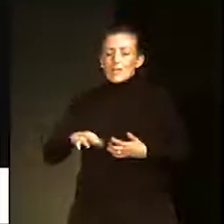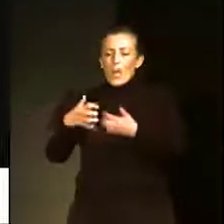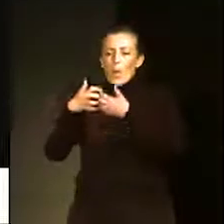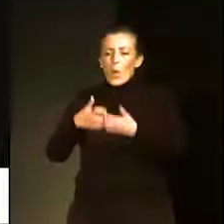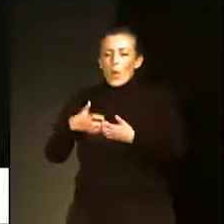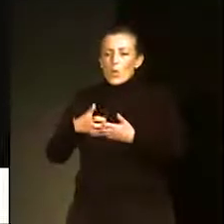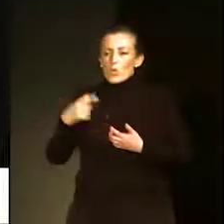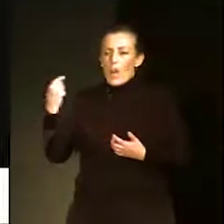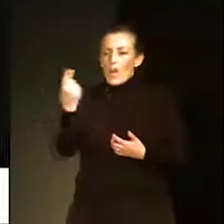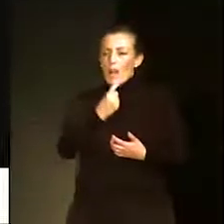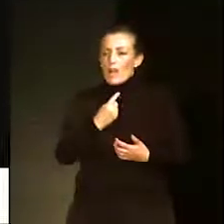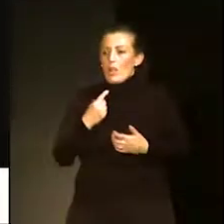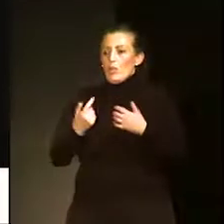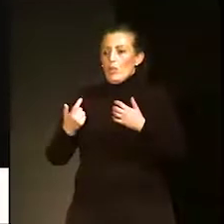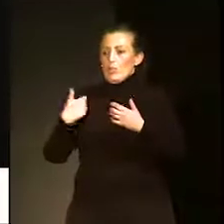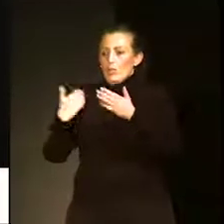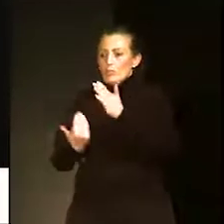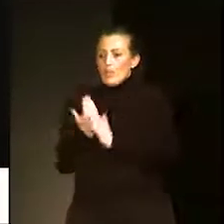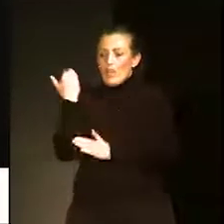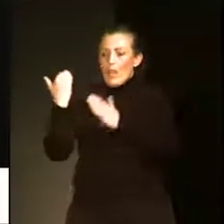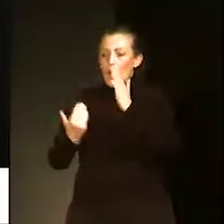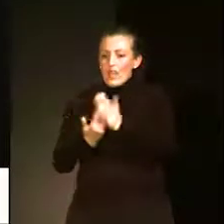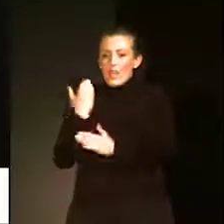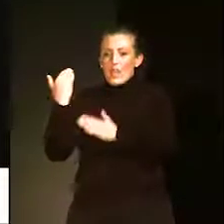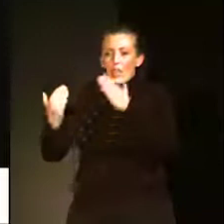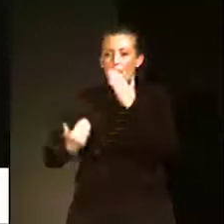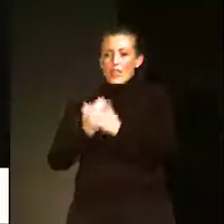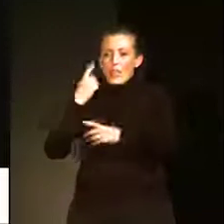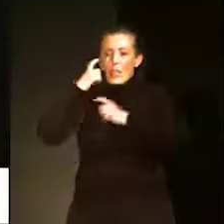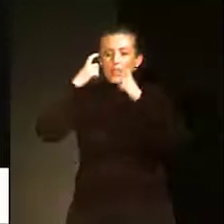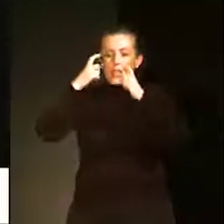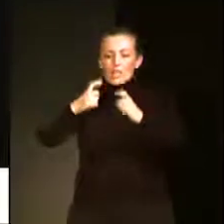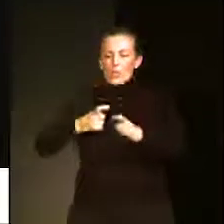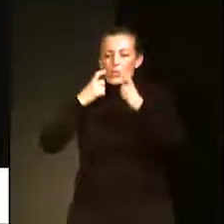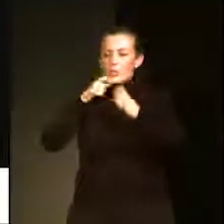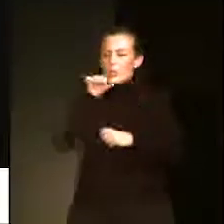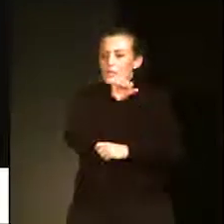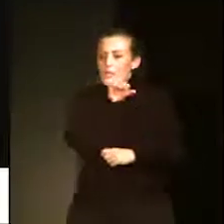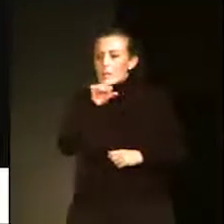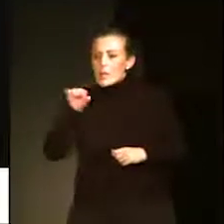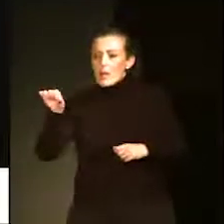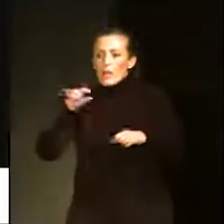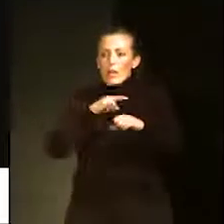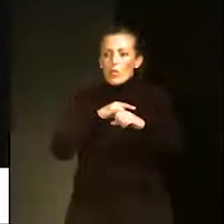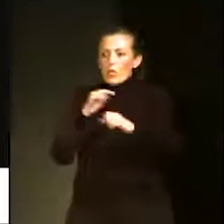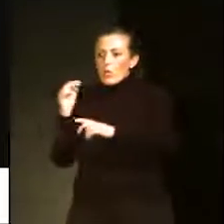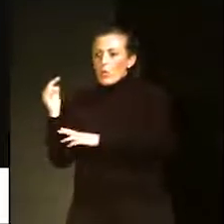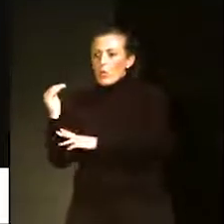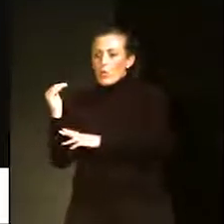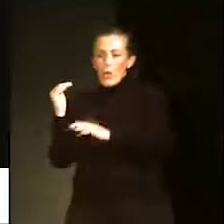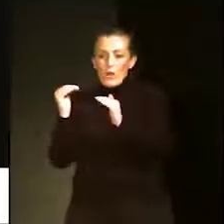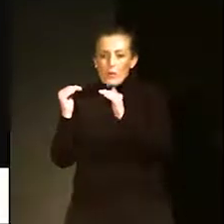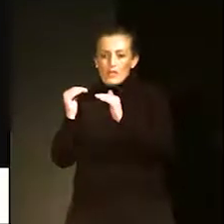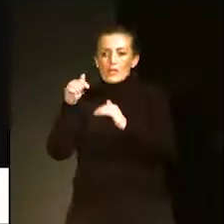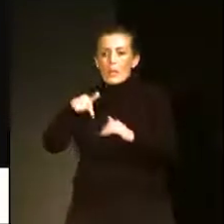todos y cada uno de los días, aportando un esfuerzo importante durante esta semana que se va a ver además acompañado con una